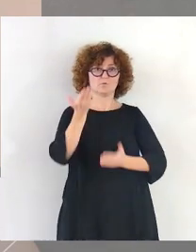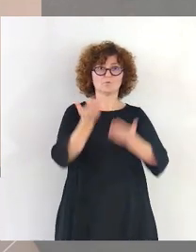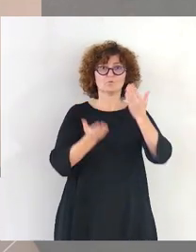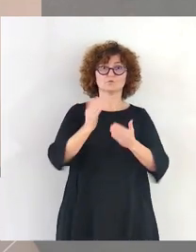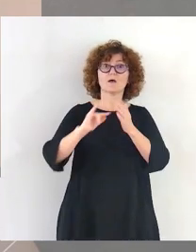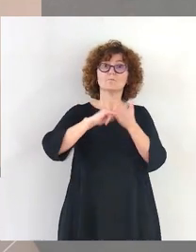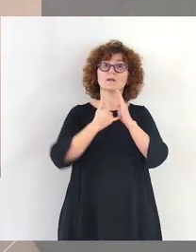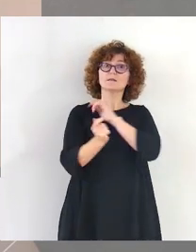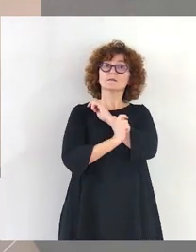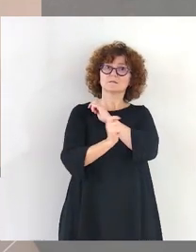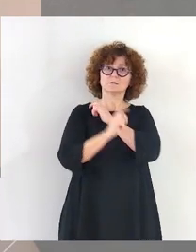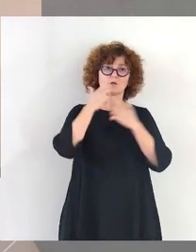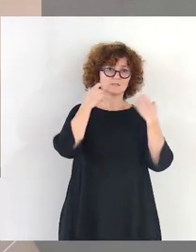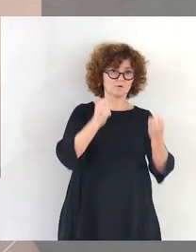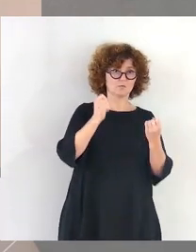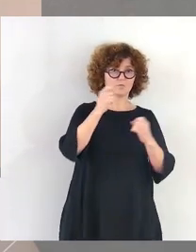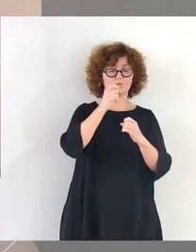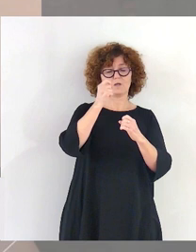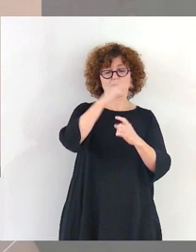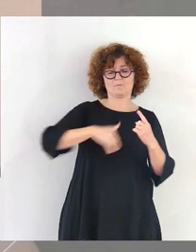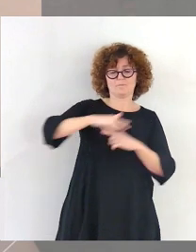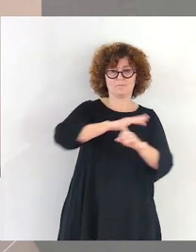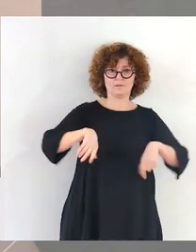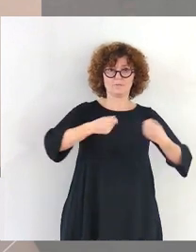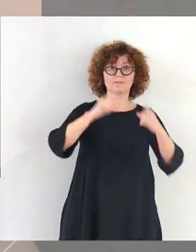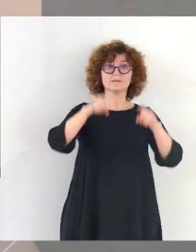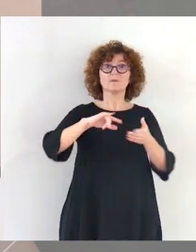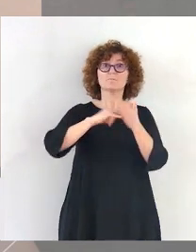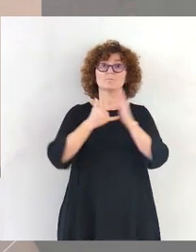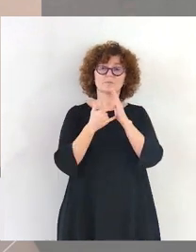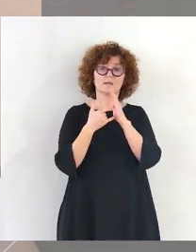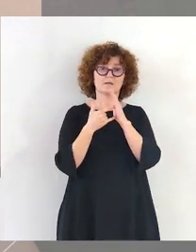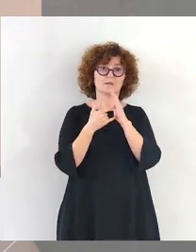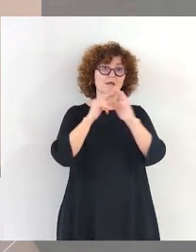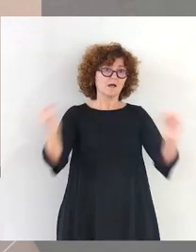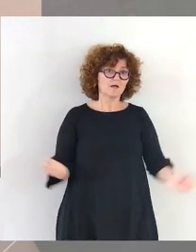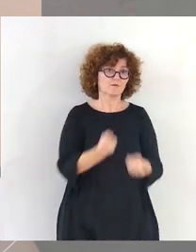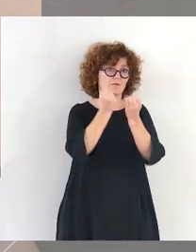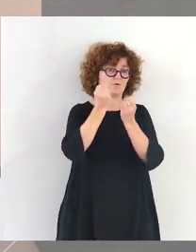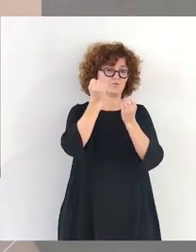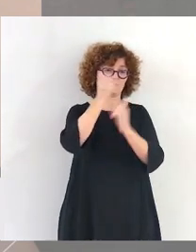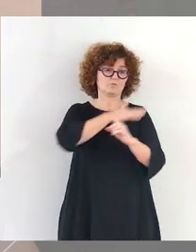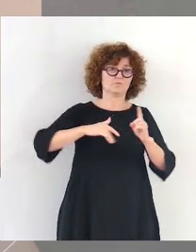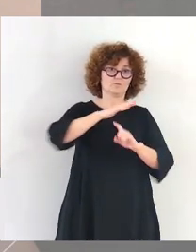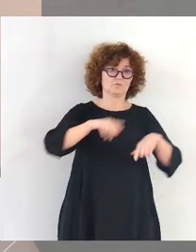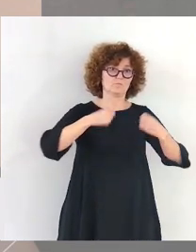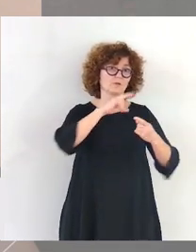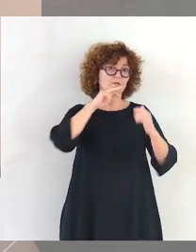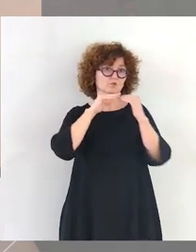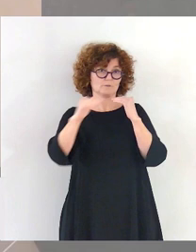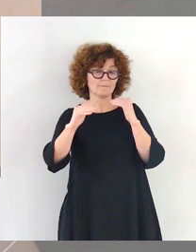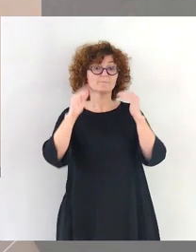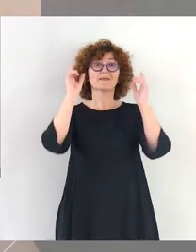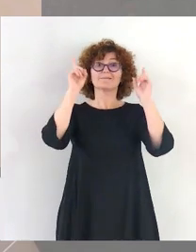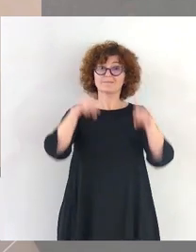el plan estratégico de salud y medio ambiente y el plan de acción de educación ambiental para la sostenibilidad Asimismo